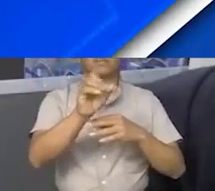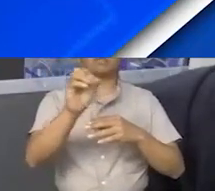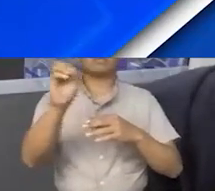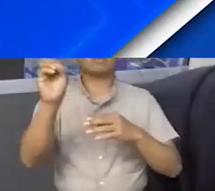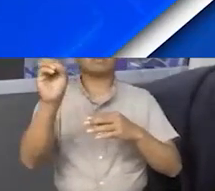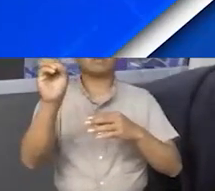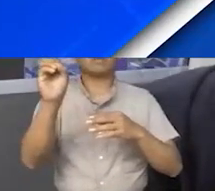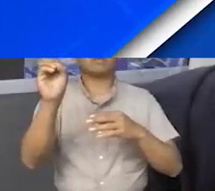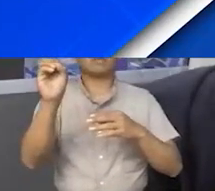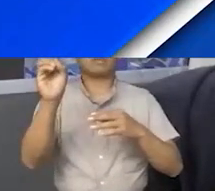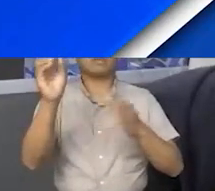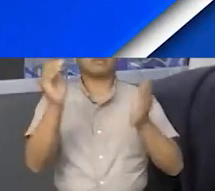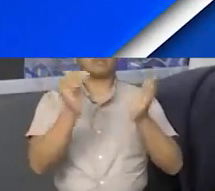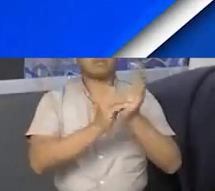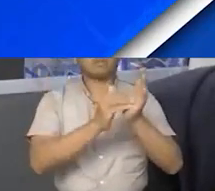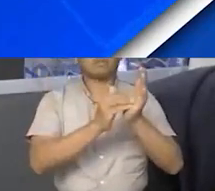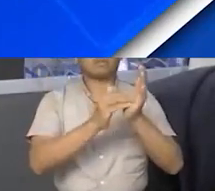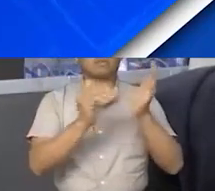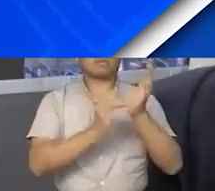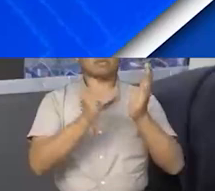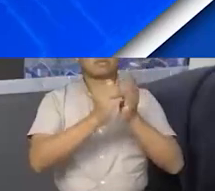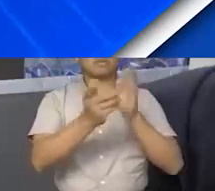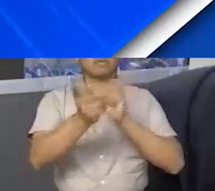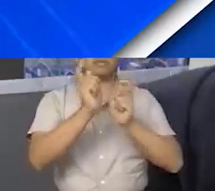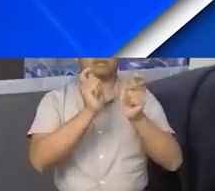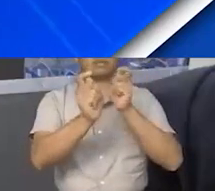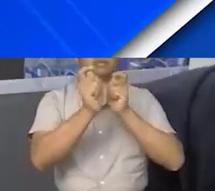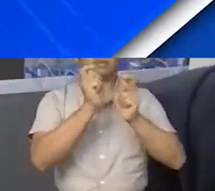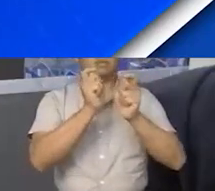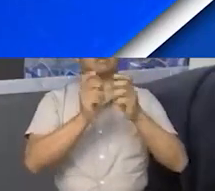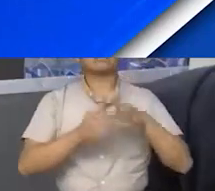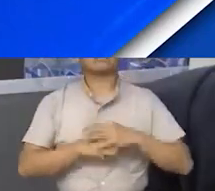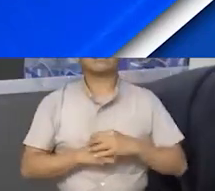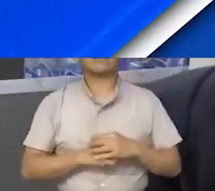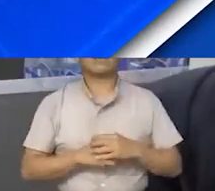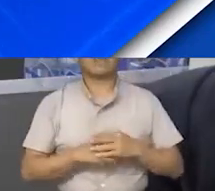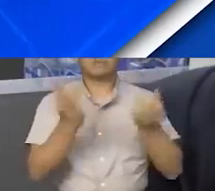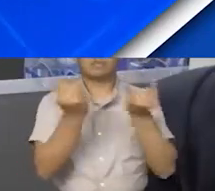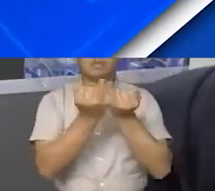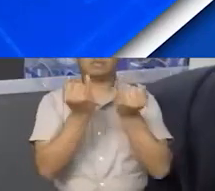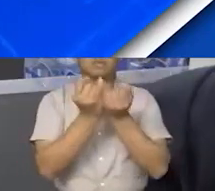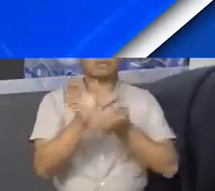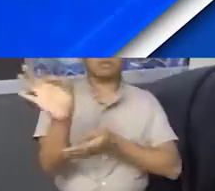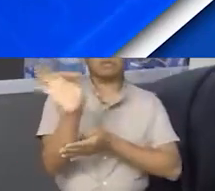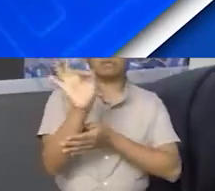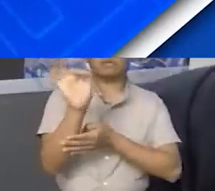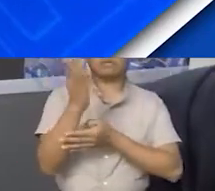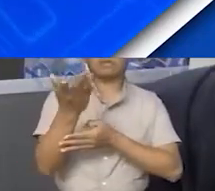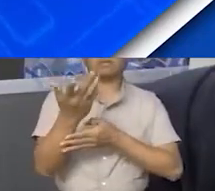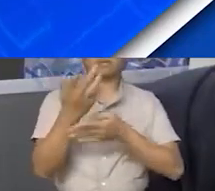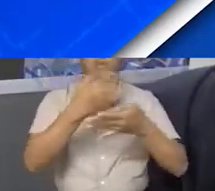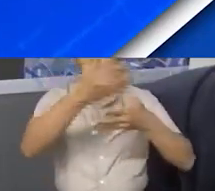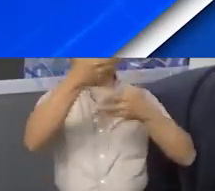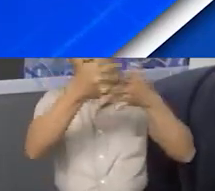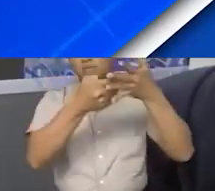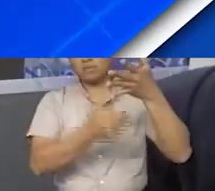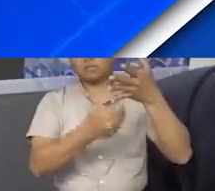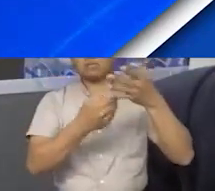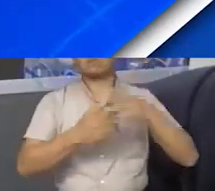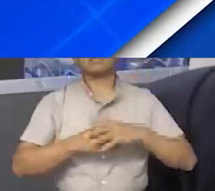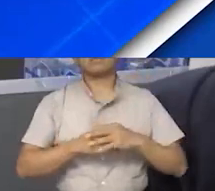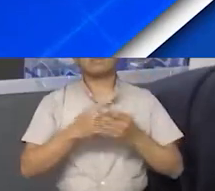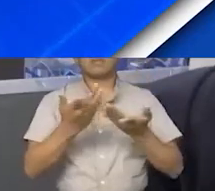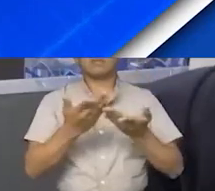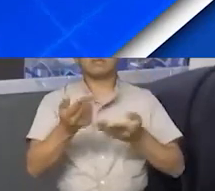mil millones de dólares americanos. De igual forma, sus derivados y